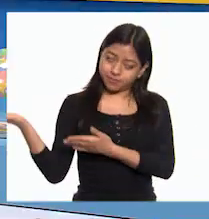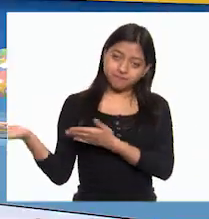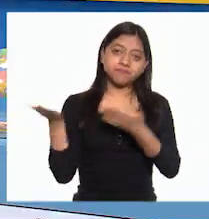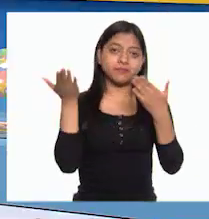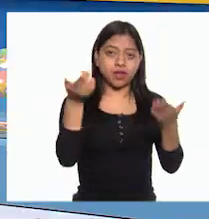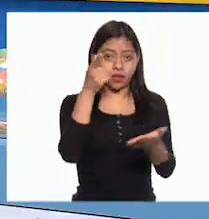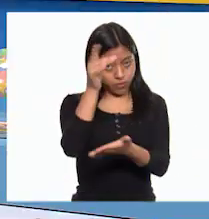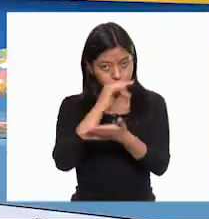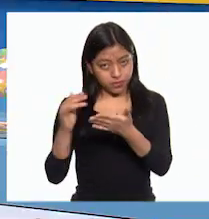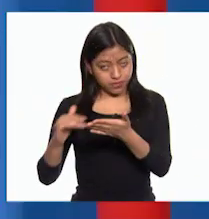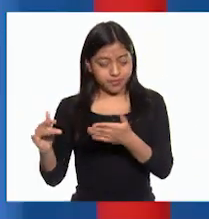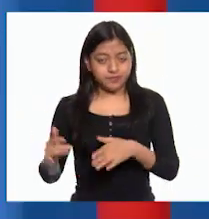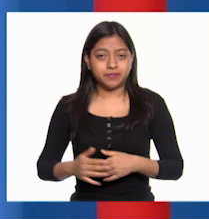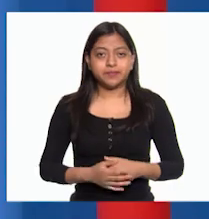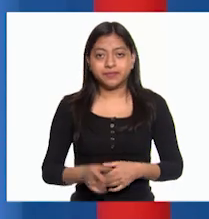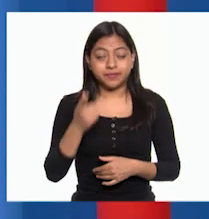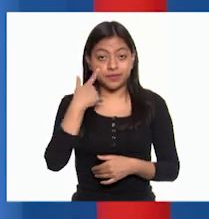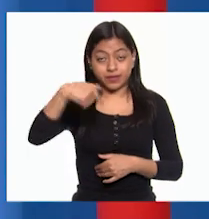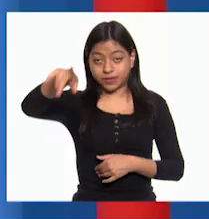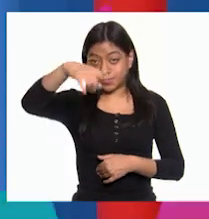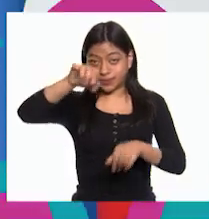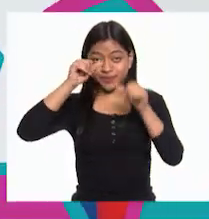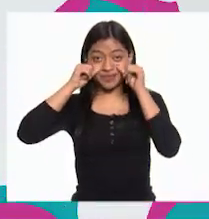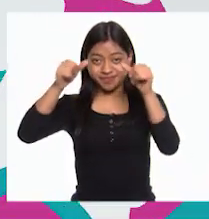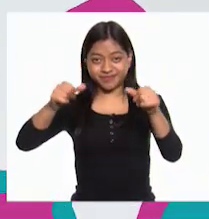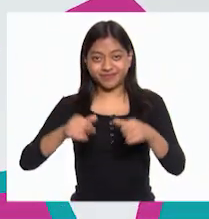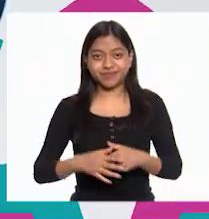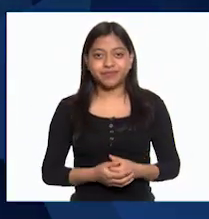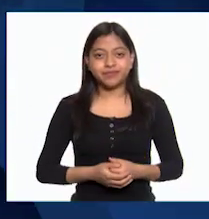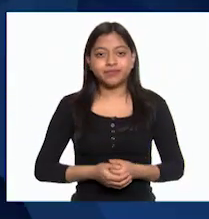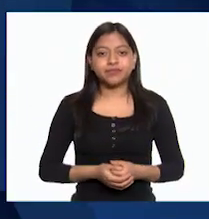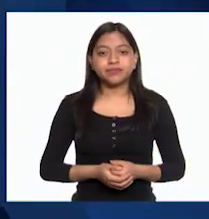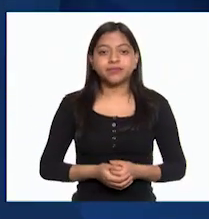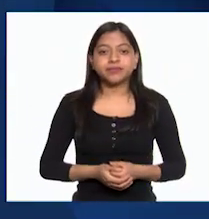favor, María. Muy bien, pongan mucha atención.